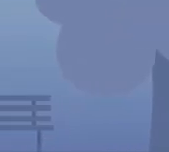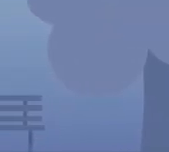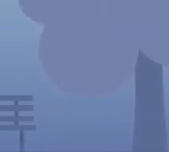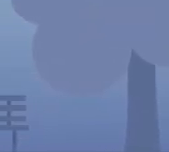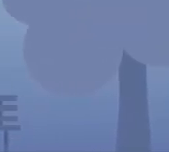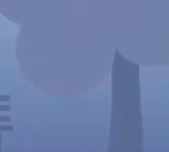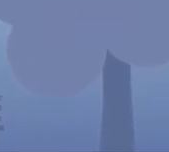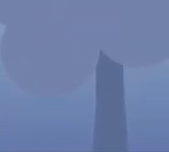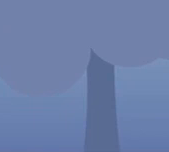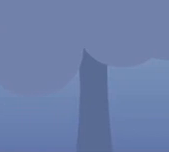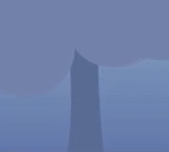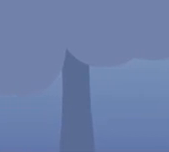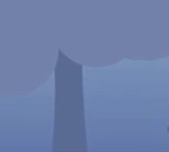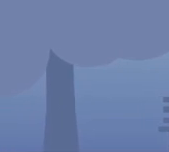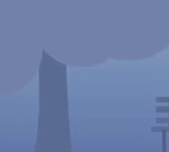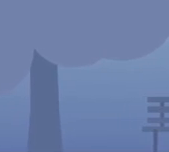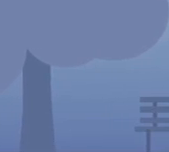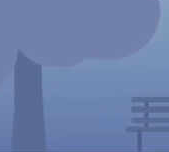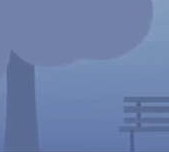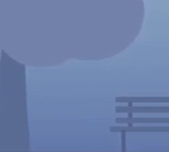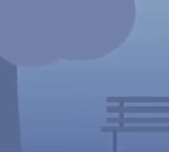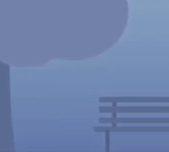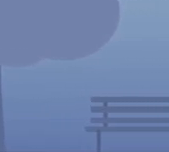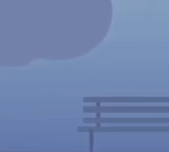Abran cancha. Abran cancha.